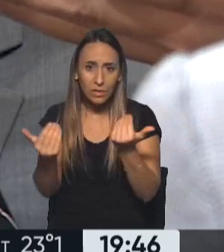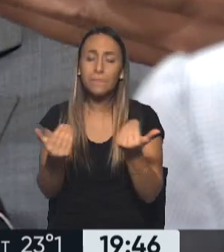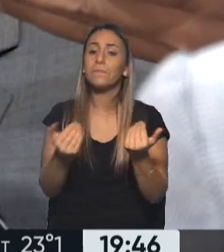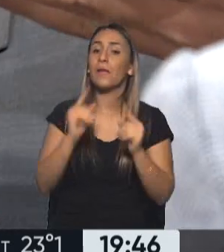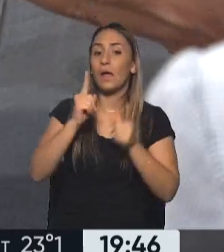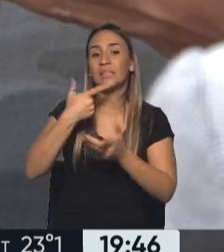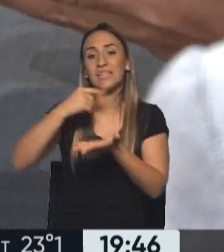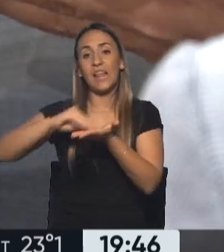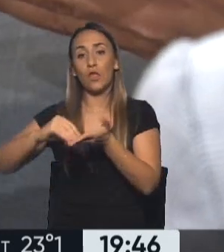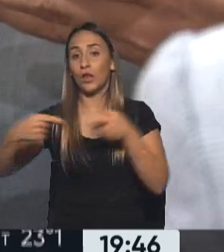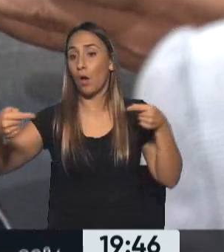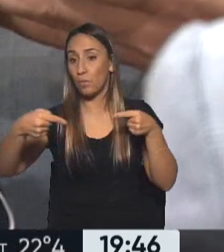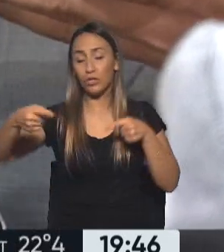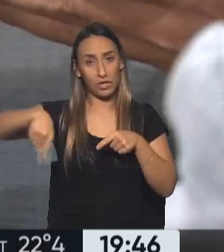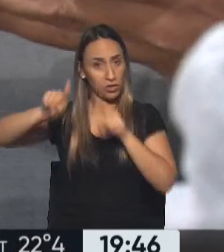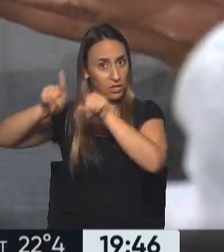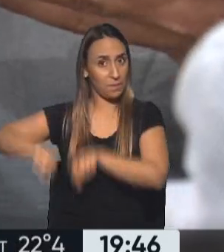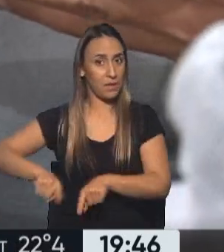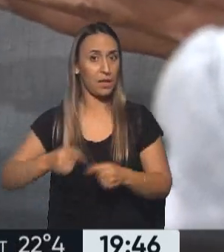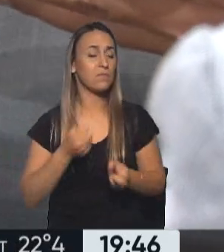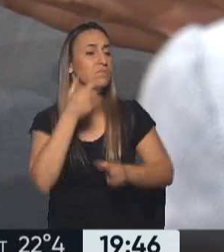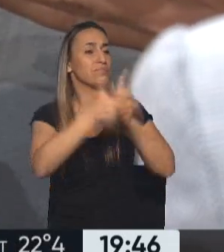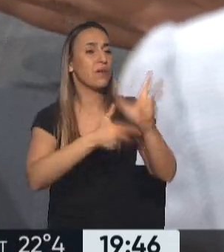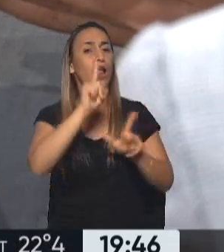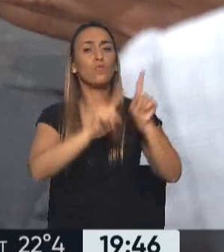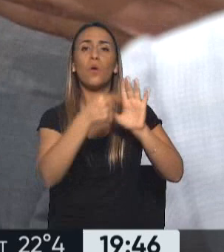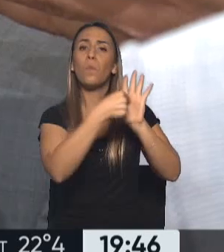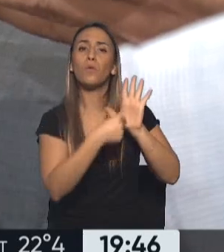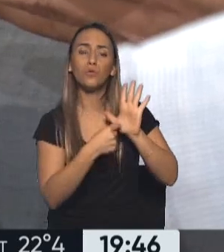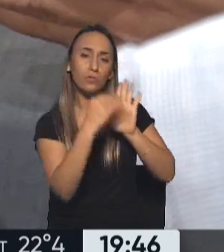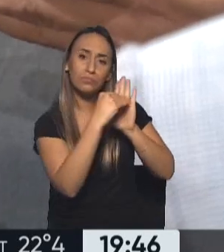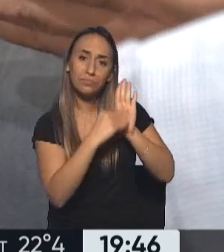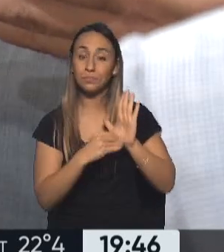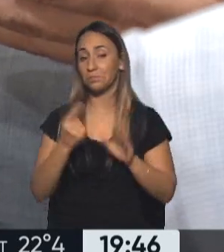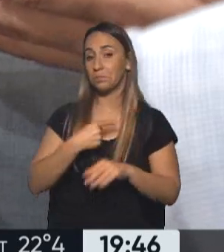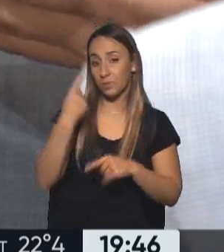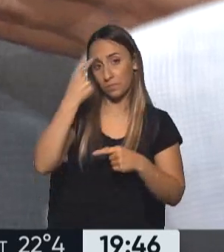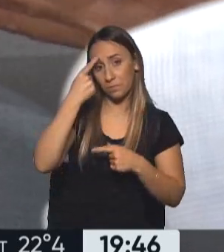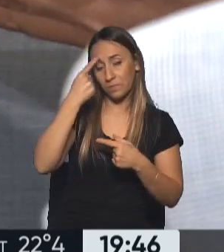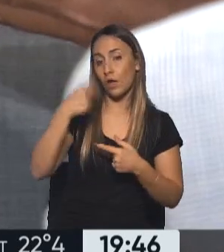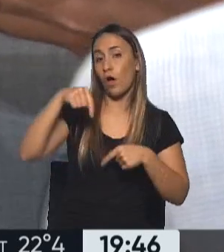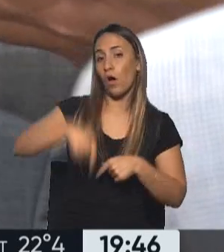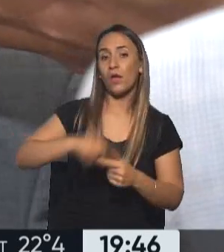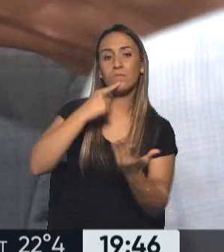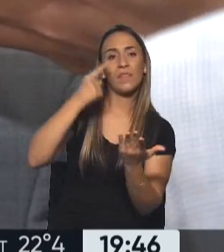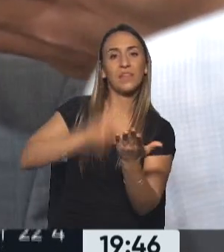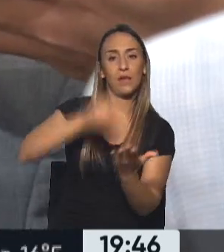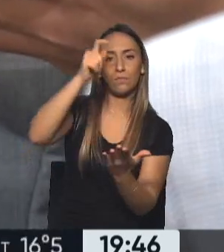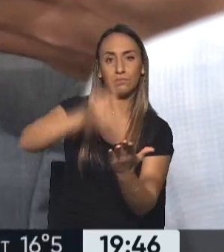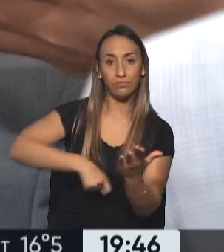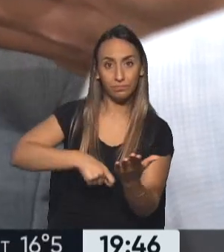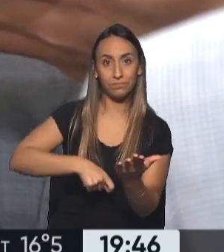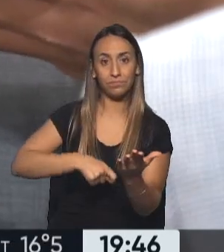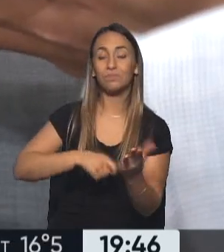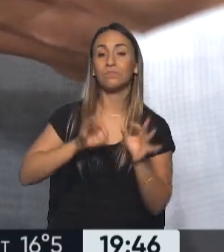de la oposición que se expresaron, hicieron algunas consideraciones, y estimamos que el dictamen que hoy hemos firmado para su tratamiento en